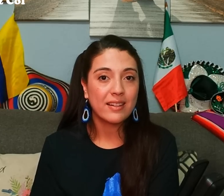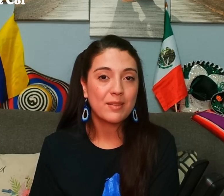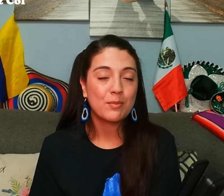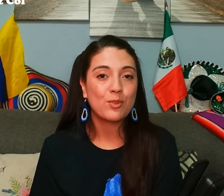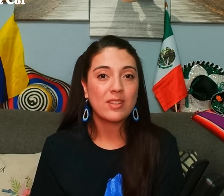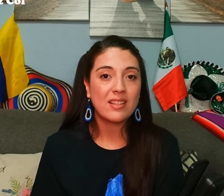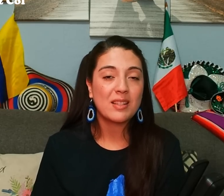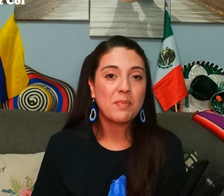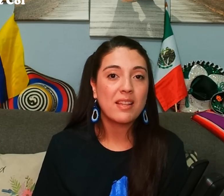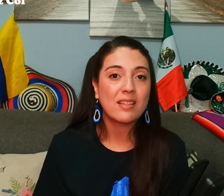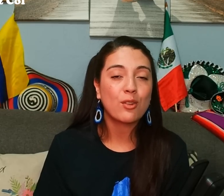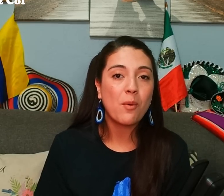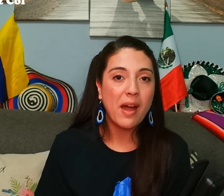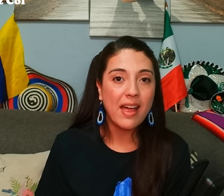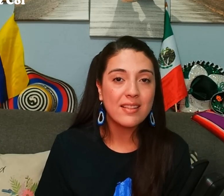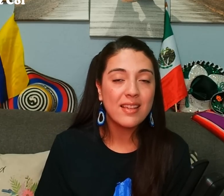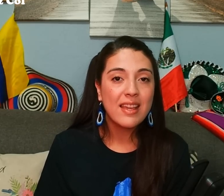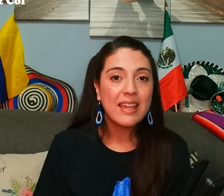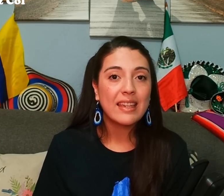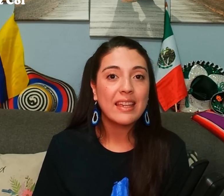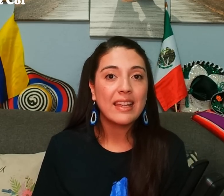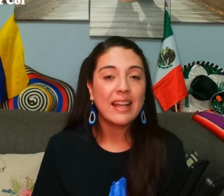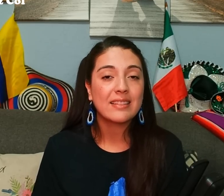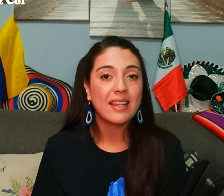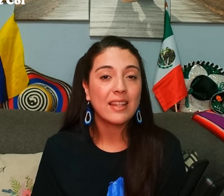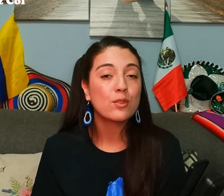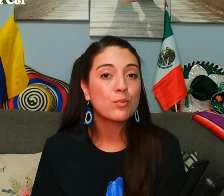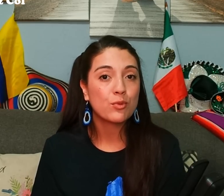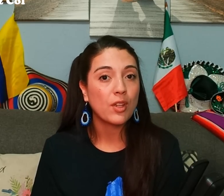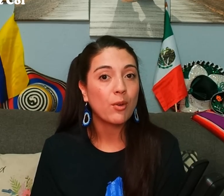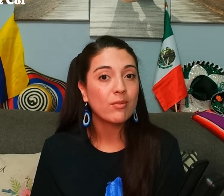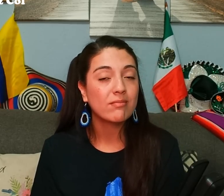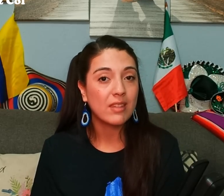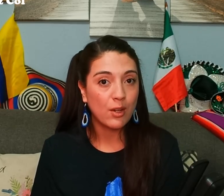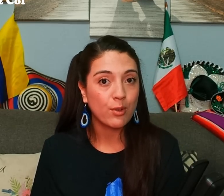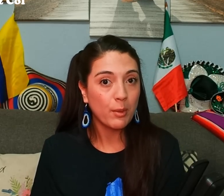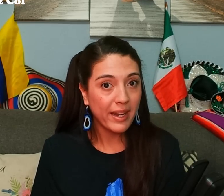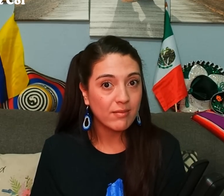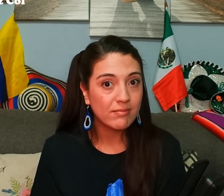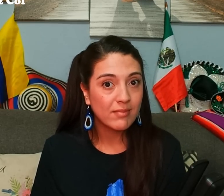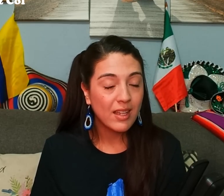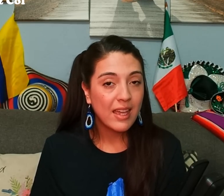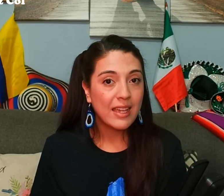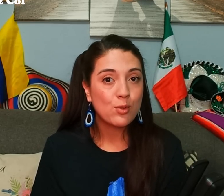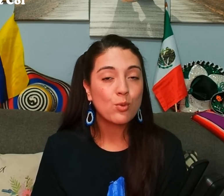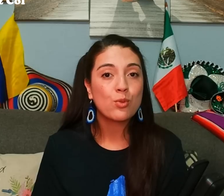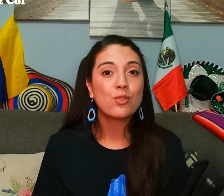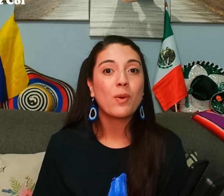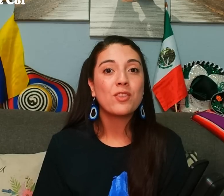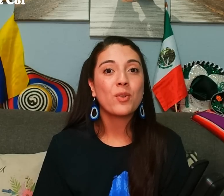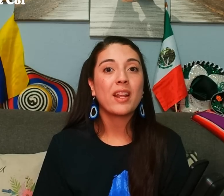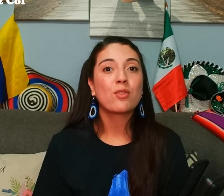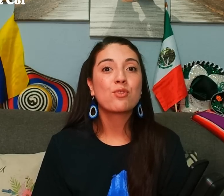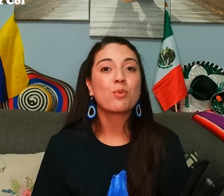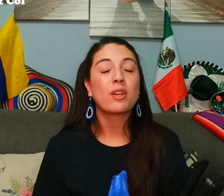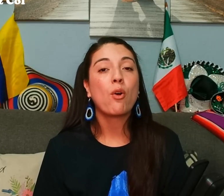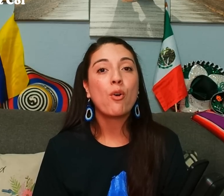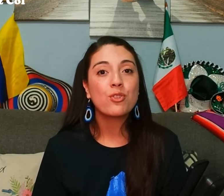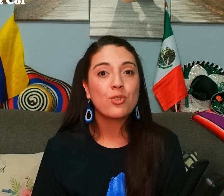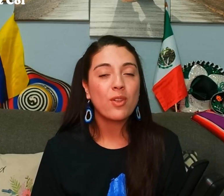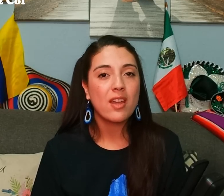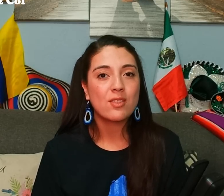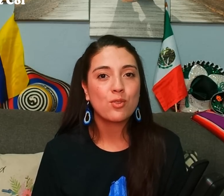devolver muchas de esas piezas robadas y las tiene en su museo Diego Rivera. Su sueño era